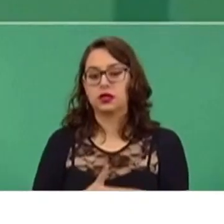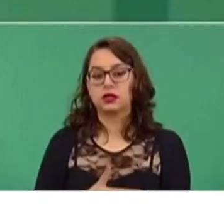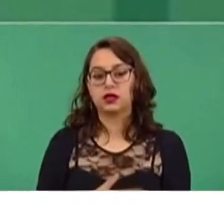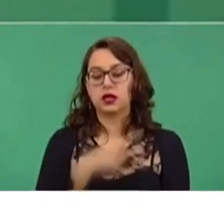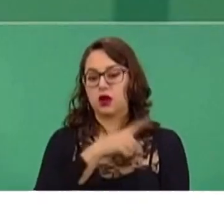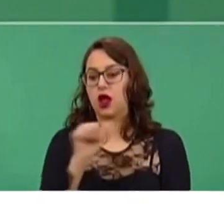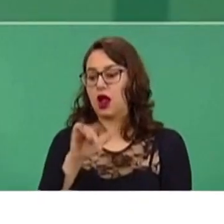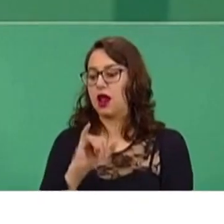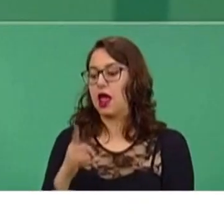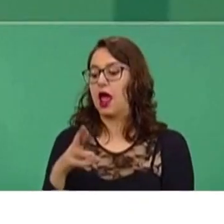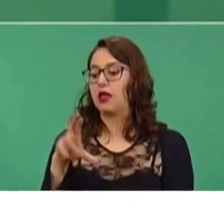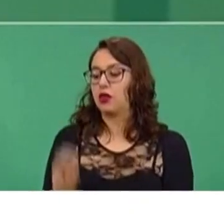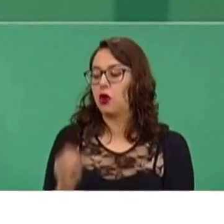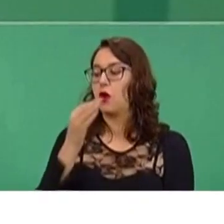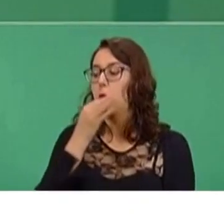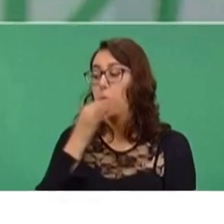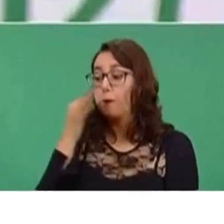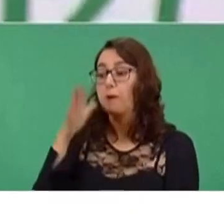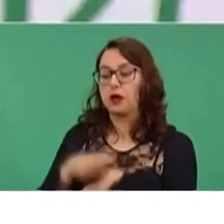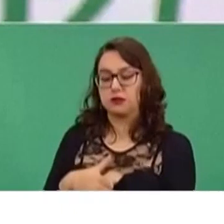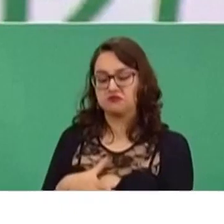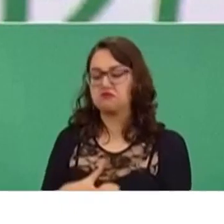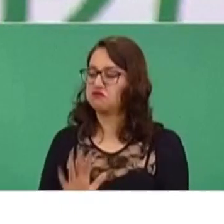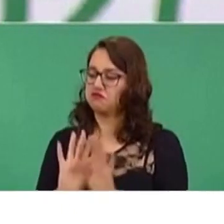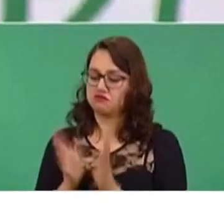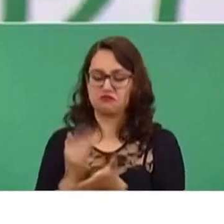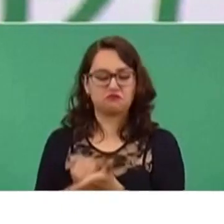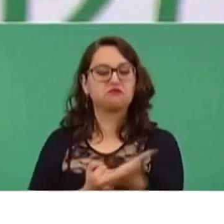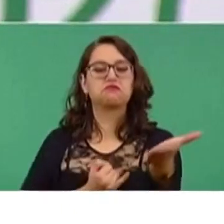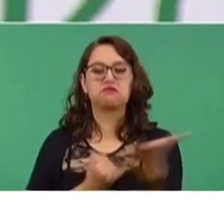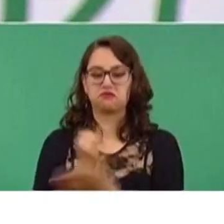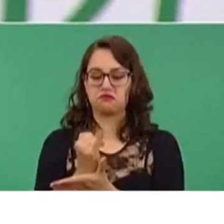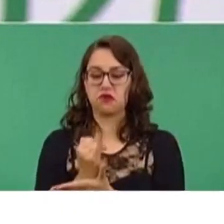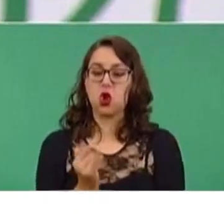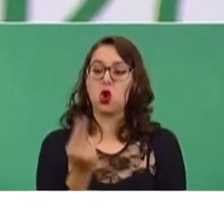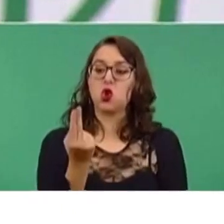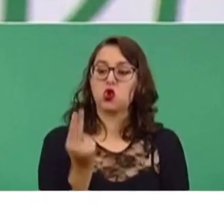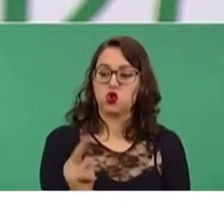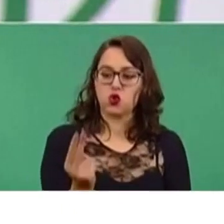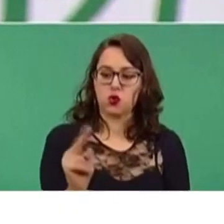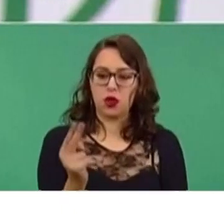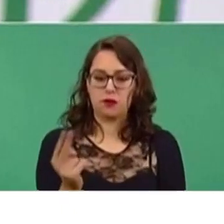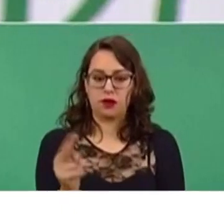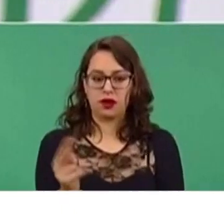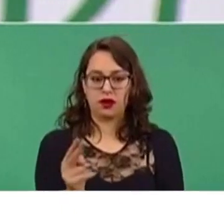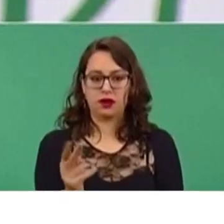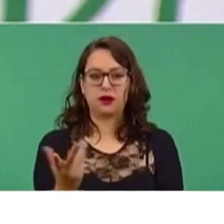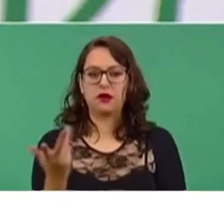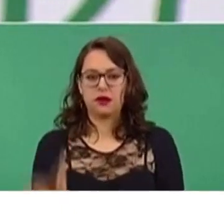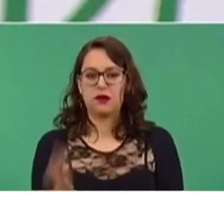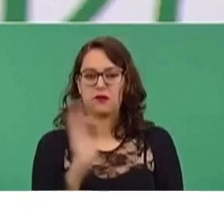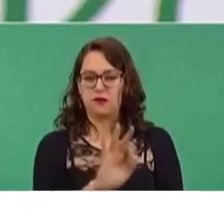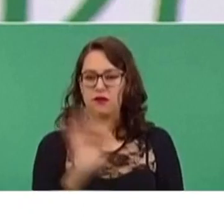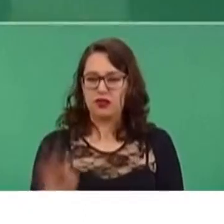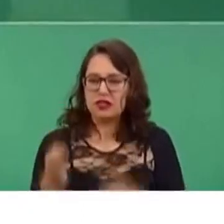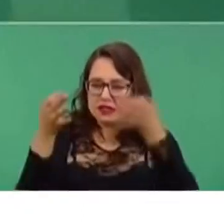ayer por la noche que a partir de los primeros días de noviembre ellos van a determinar la fecha exacta la